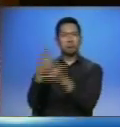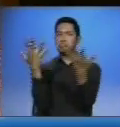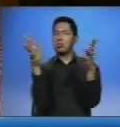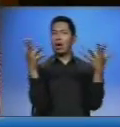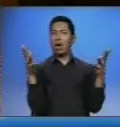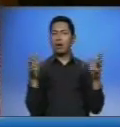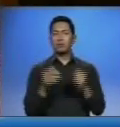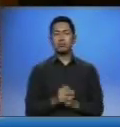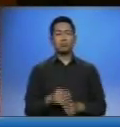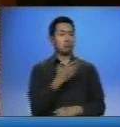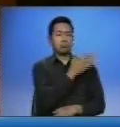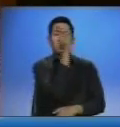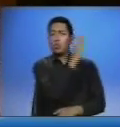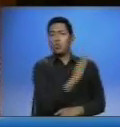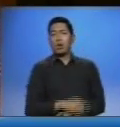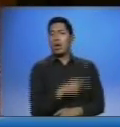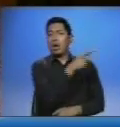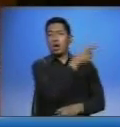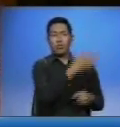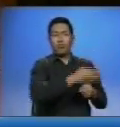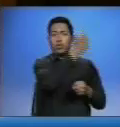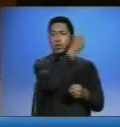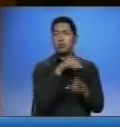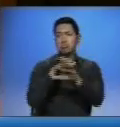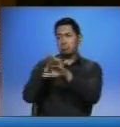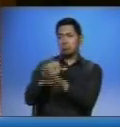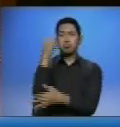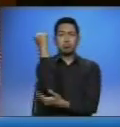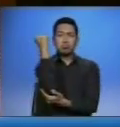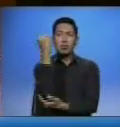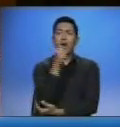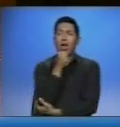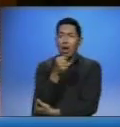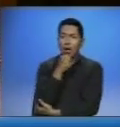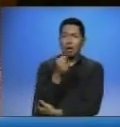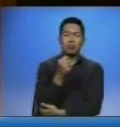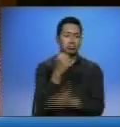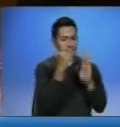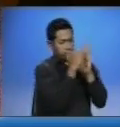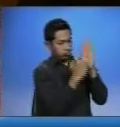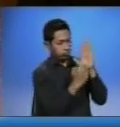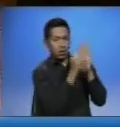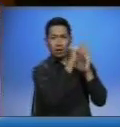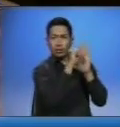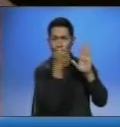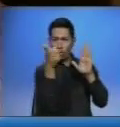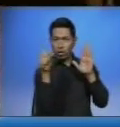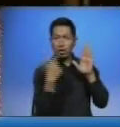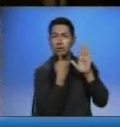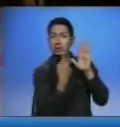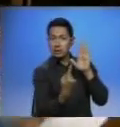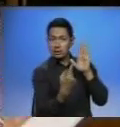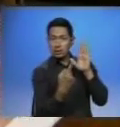ellos como una fundación que se iba a preocupar, como dice su estatuto, en el artículo 10, dice